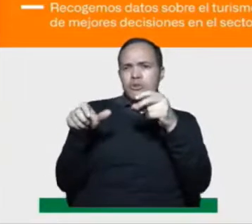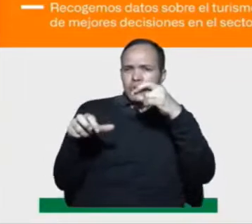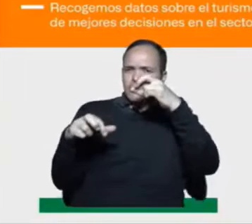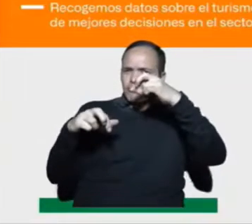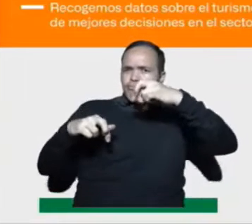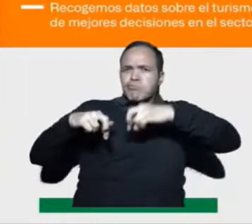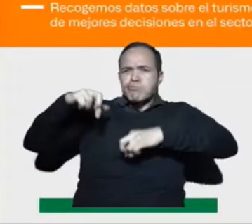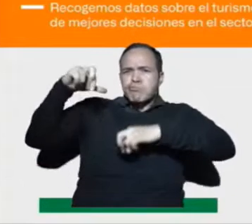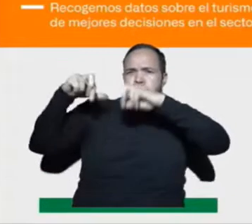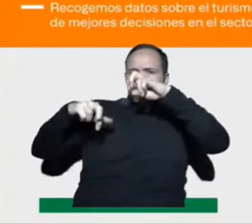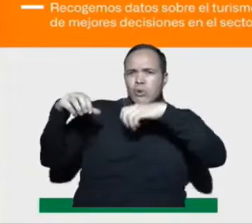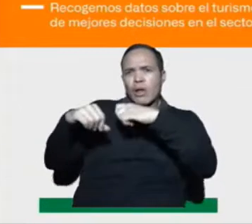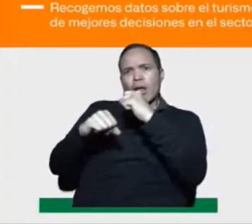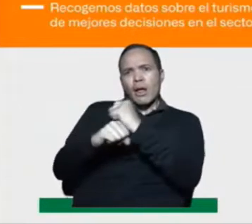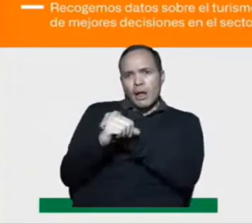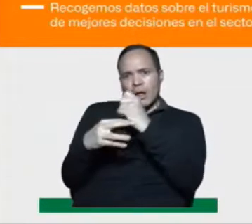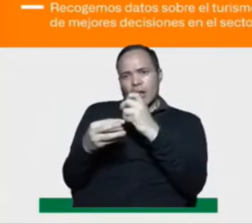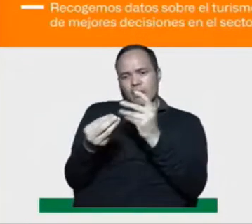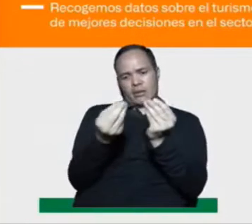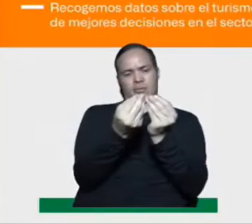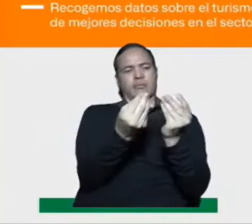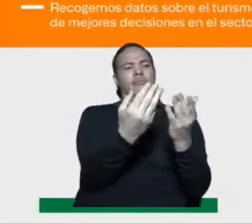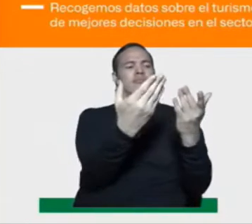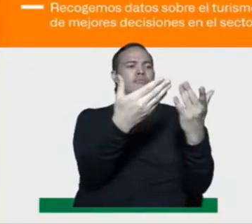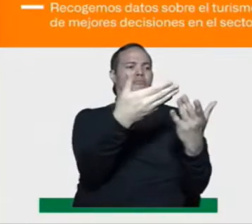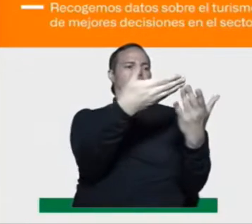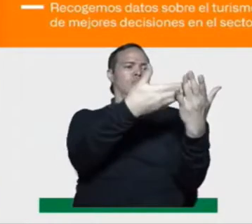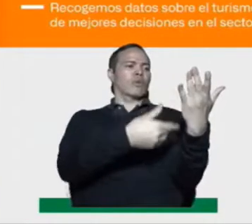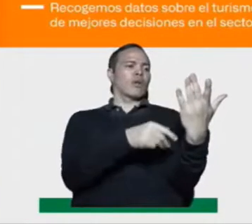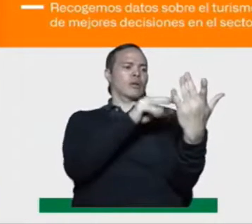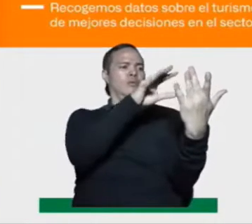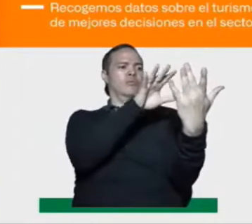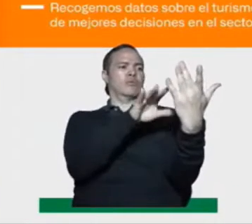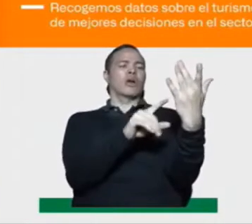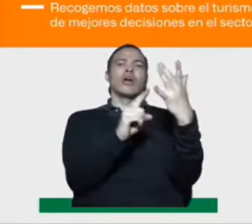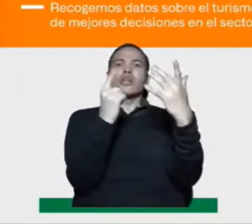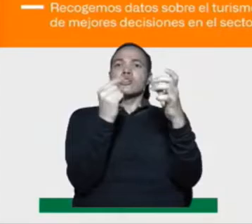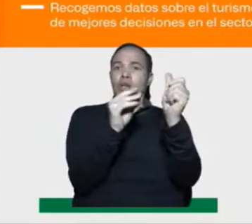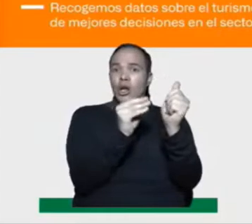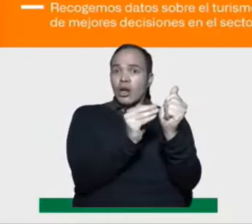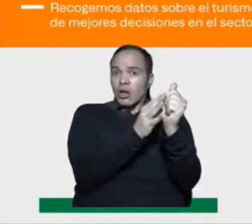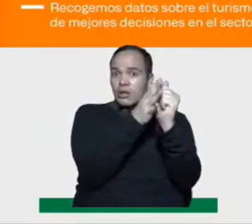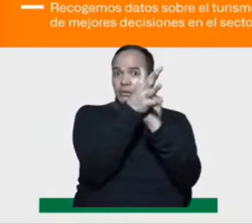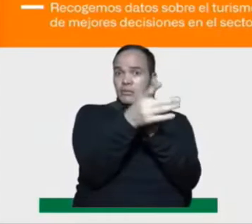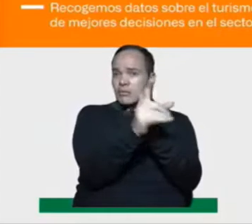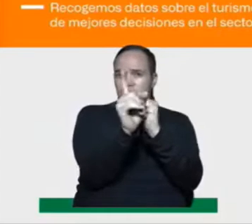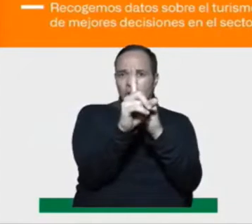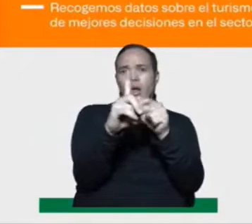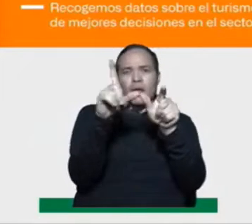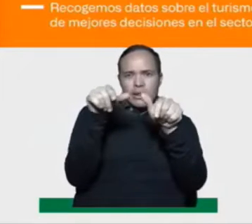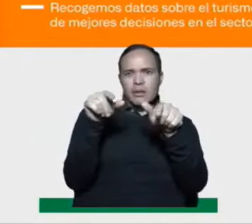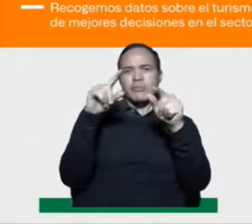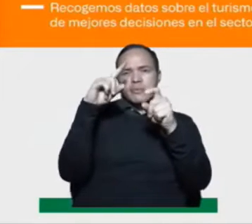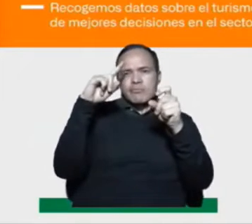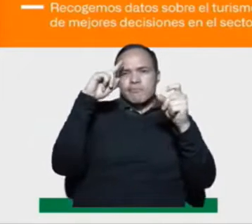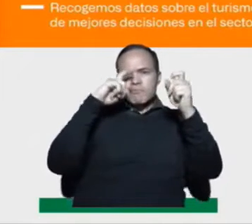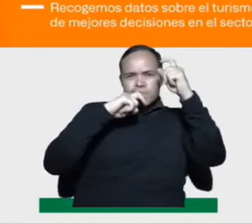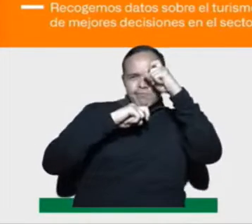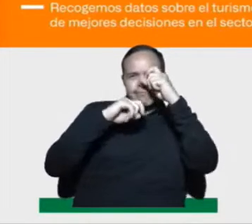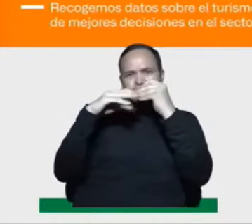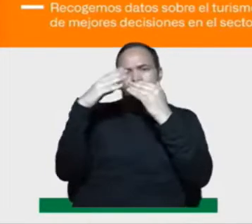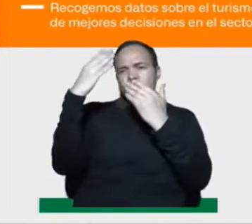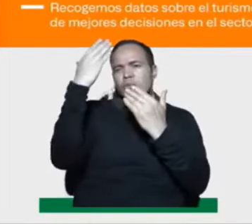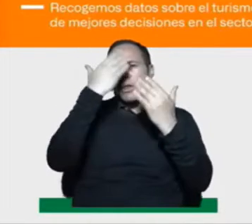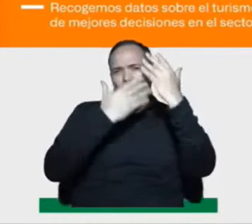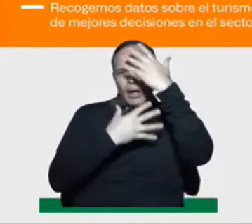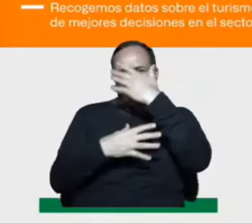que nos entregan otro tipo de información, no solamente descriptiva, sino también de análisis que nos hace mucha falta, no solamente para